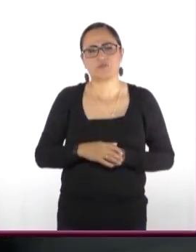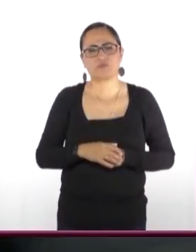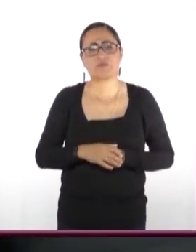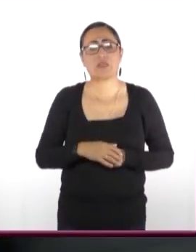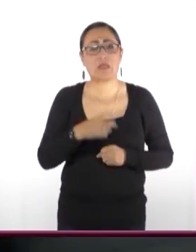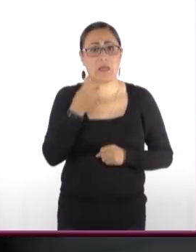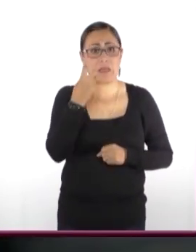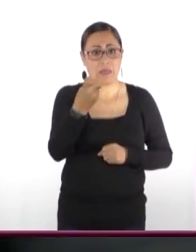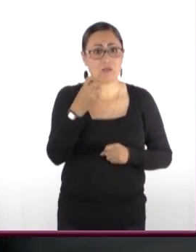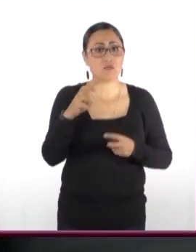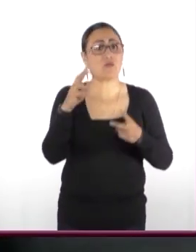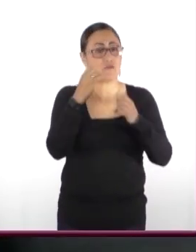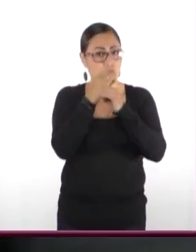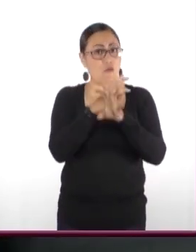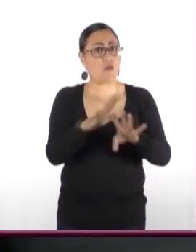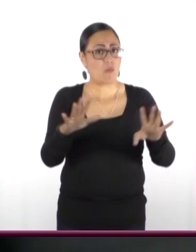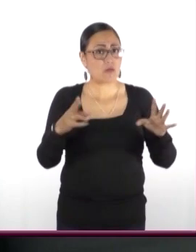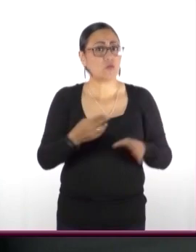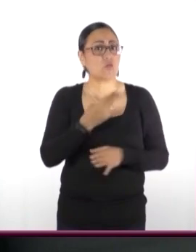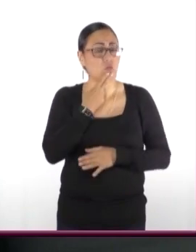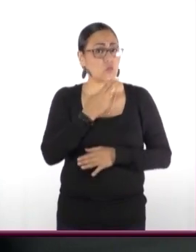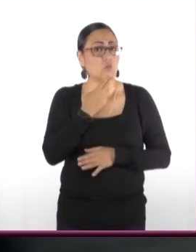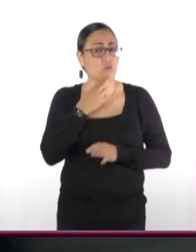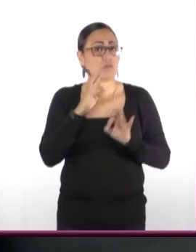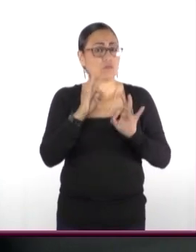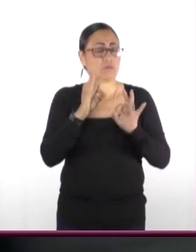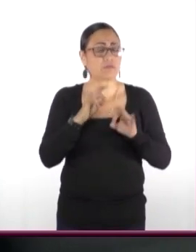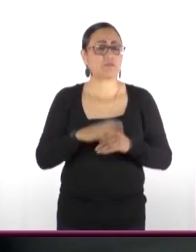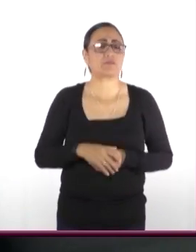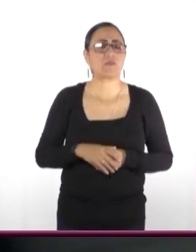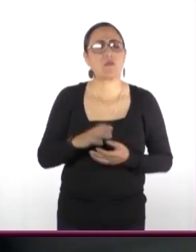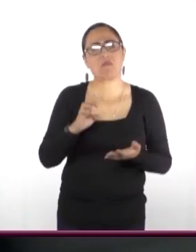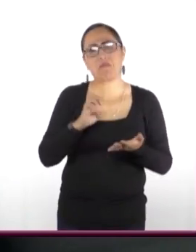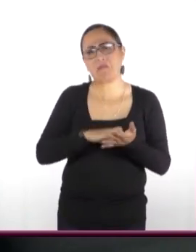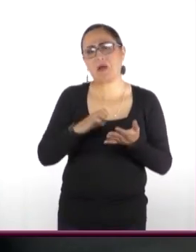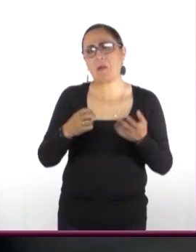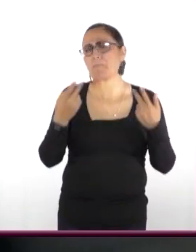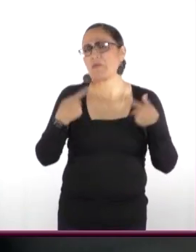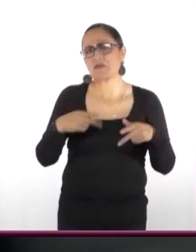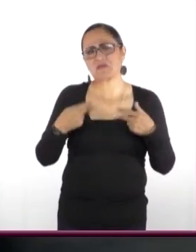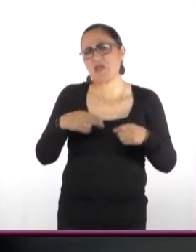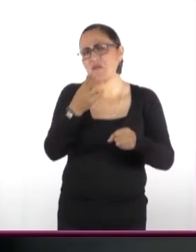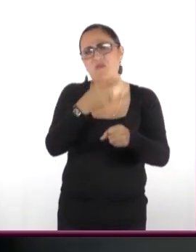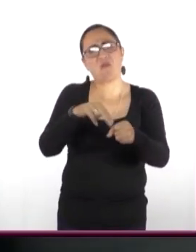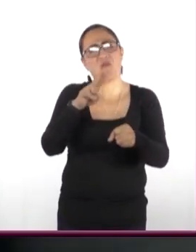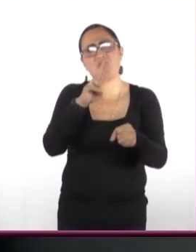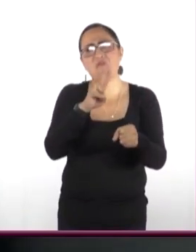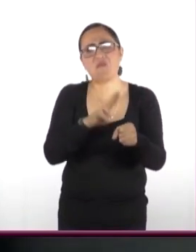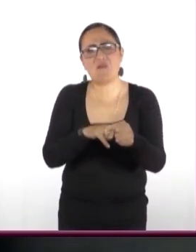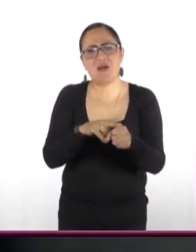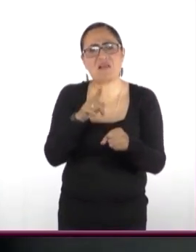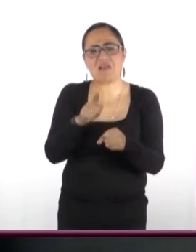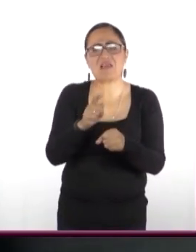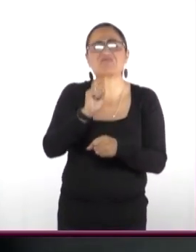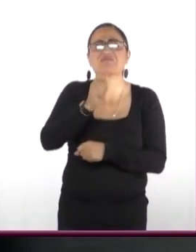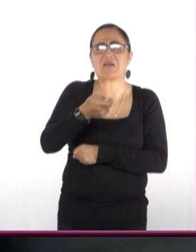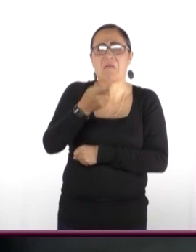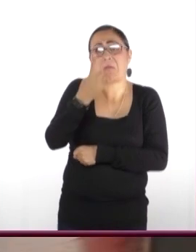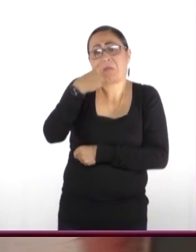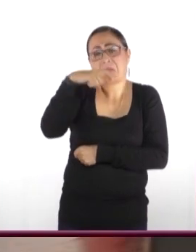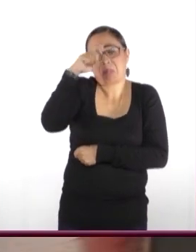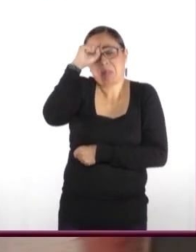Pero es muy útil, astronómicamente es muy útil. Para un ser humano vulgaris es igual, porque no significa